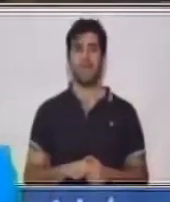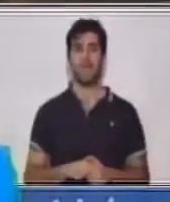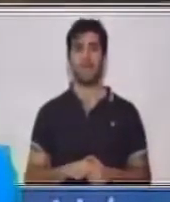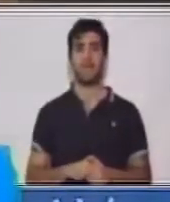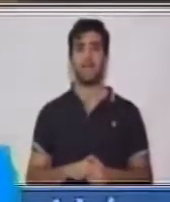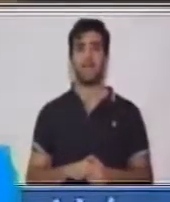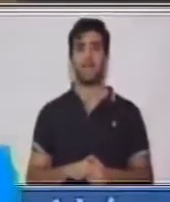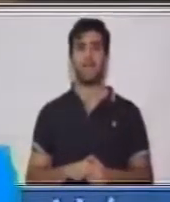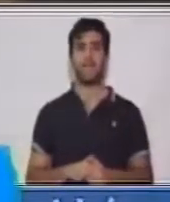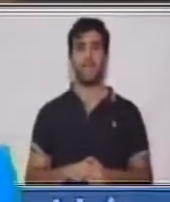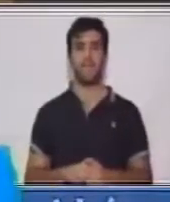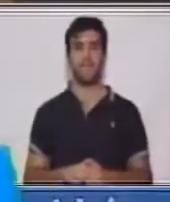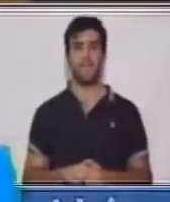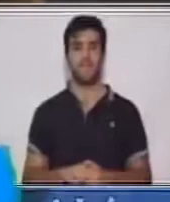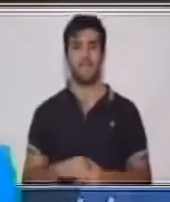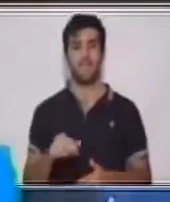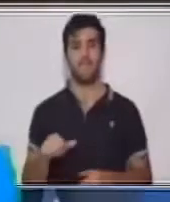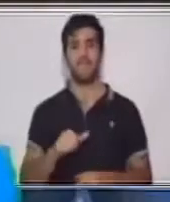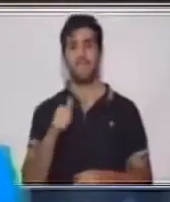tenemos otra palabra.